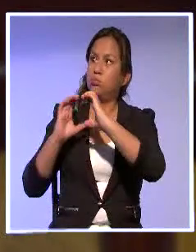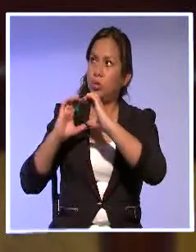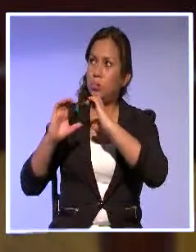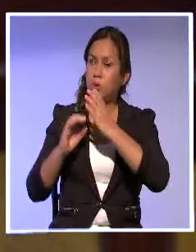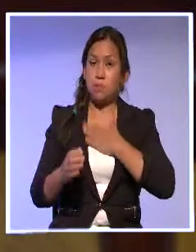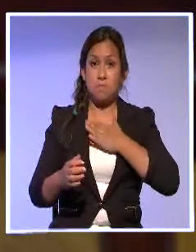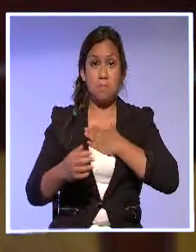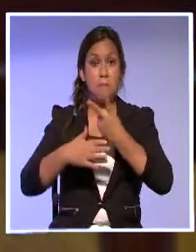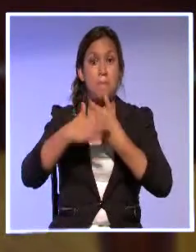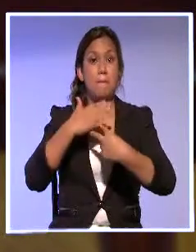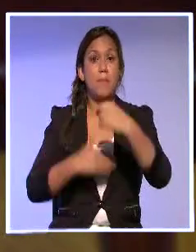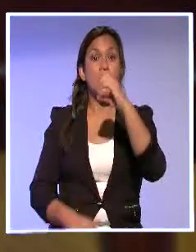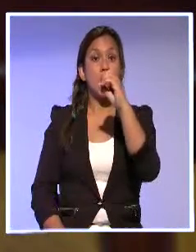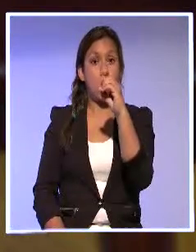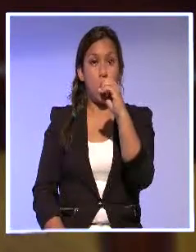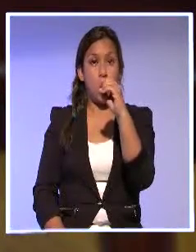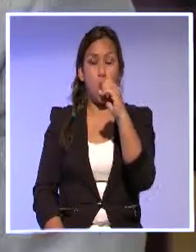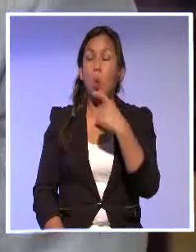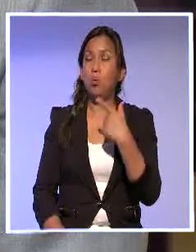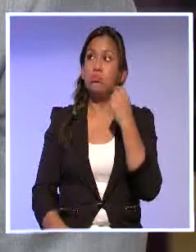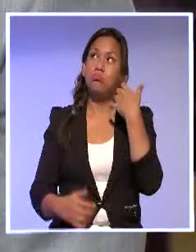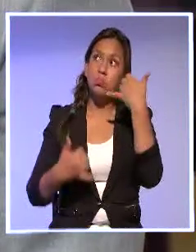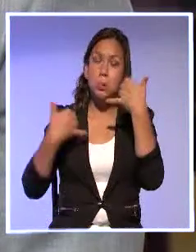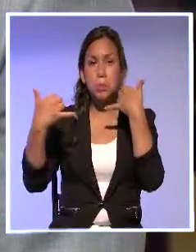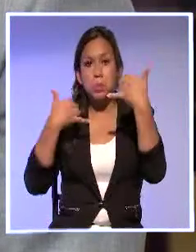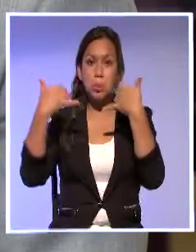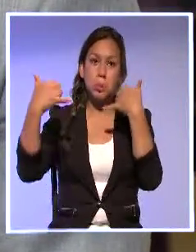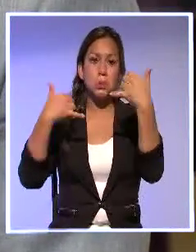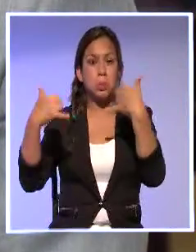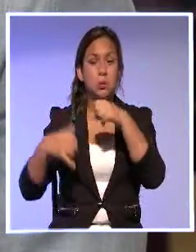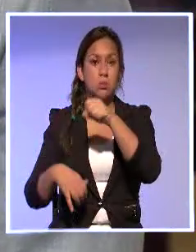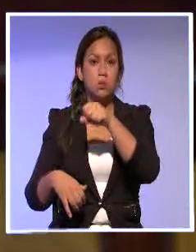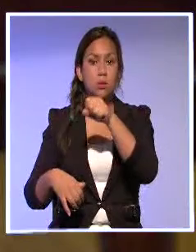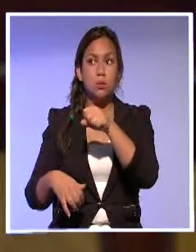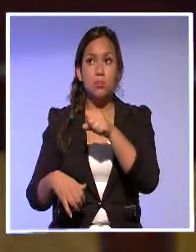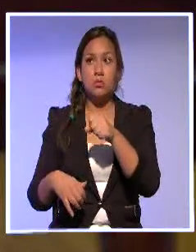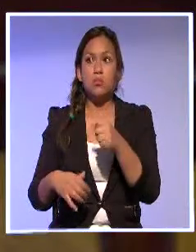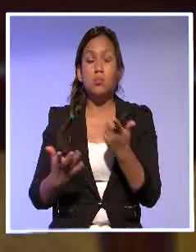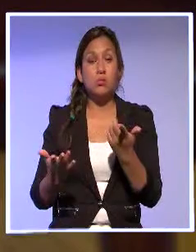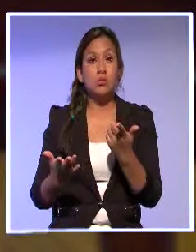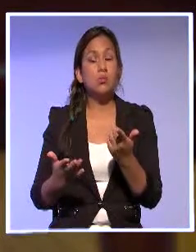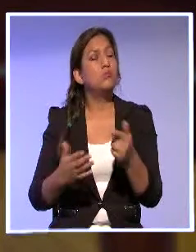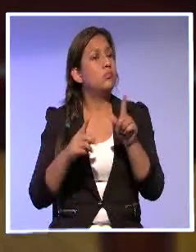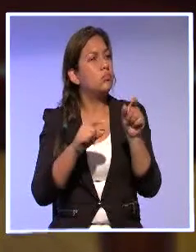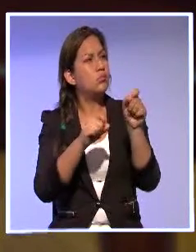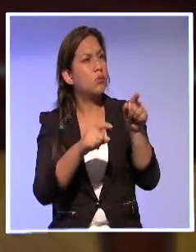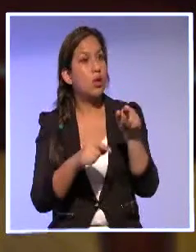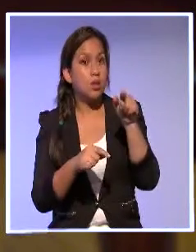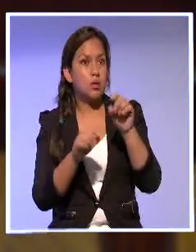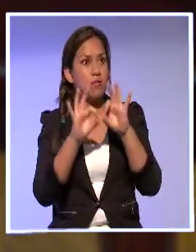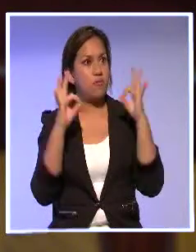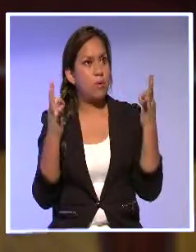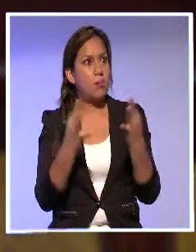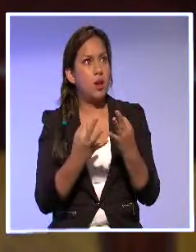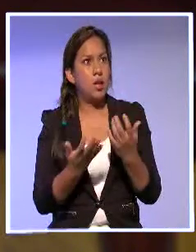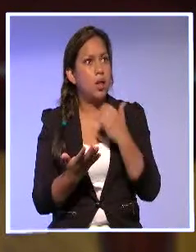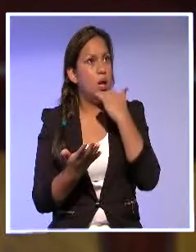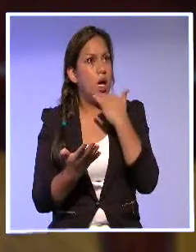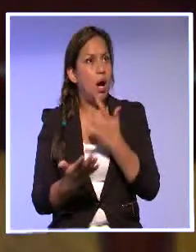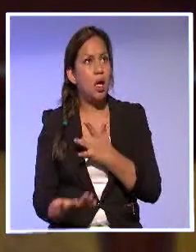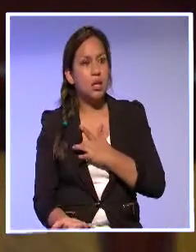tenía acá y evidentemente esa división familiar también provocó seguramente algún tipo de sentimiento en